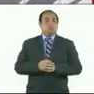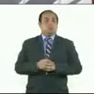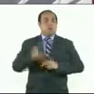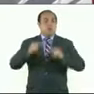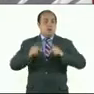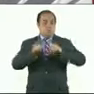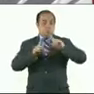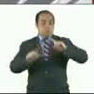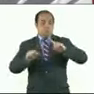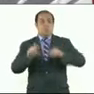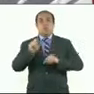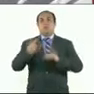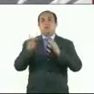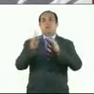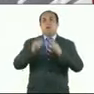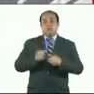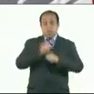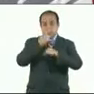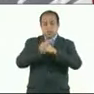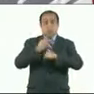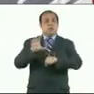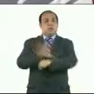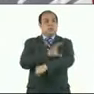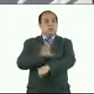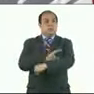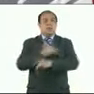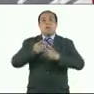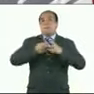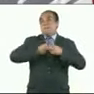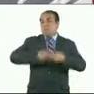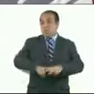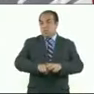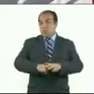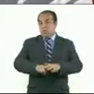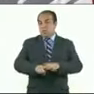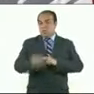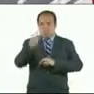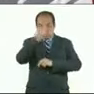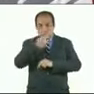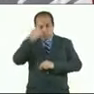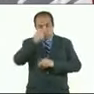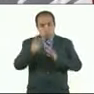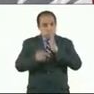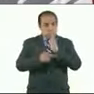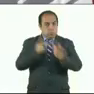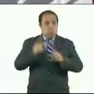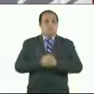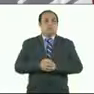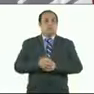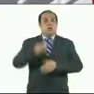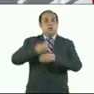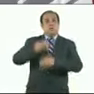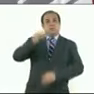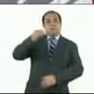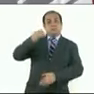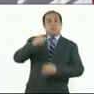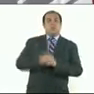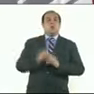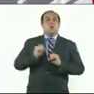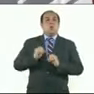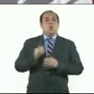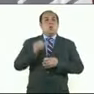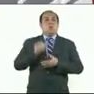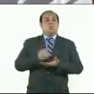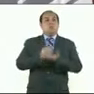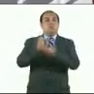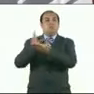contacto también con la Secretaría de Energía para iniciar nuevamente la revisión de los tanques o de la distribución de